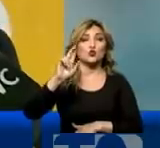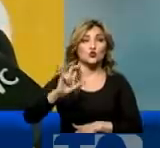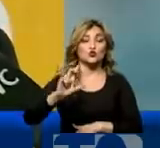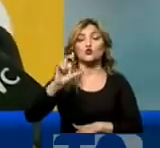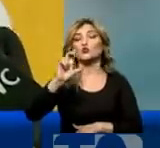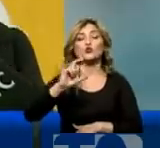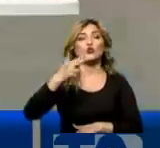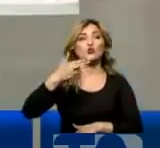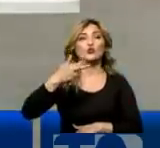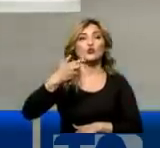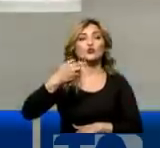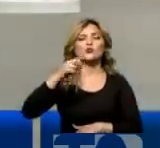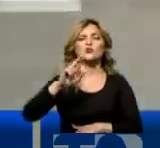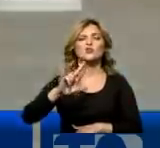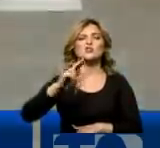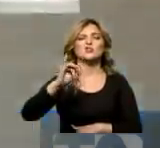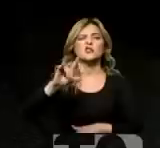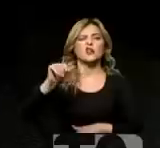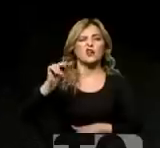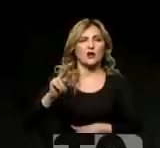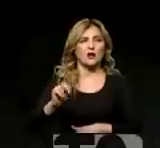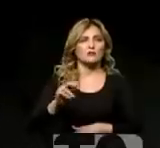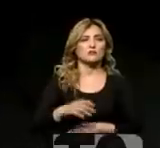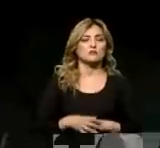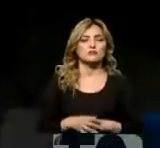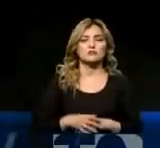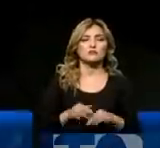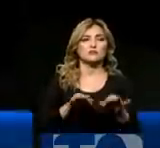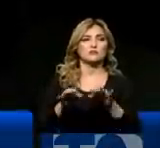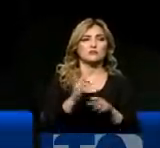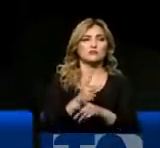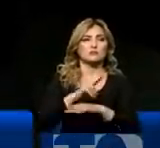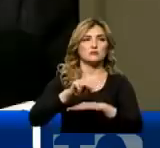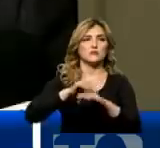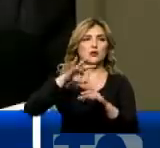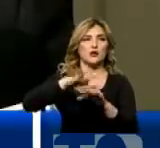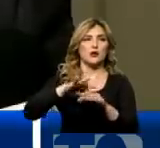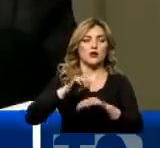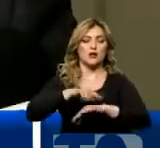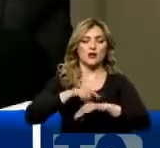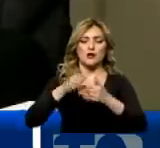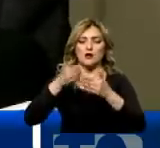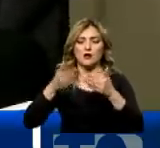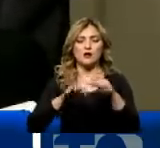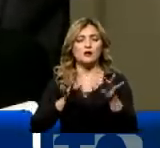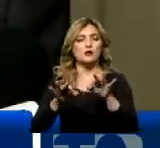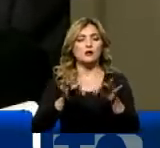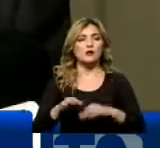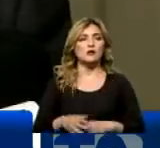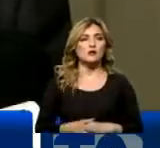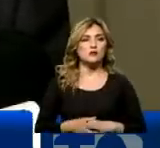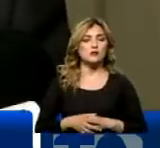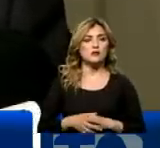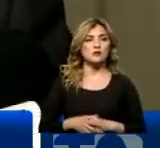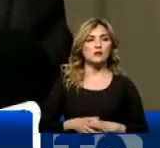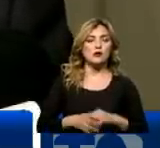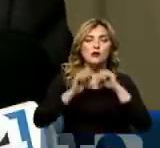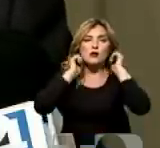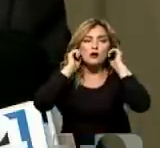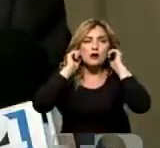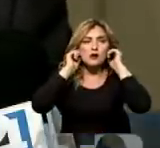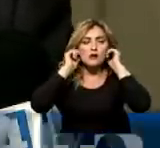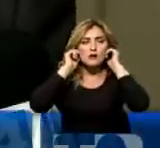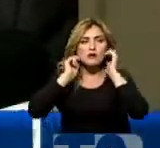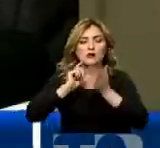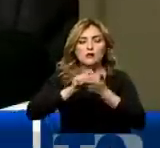Consejo de Participación Ciudadana. Los plazos los explican desde el Consejo Nacional Electoral. De actúa del movimiento que presentó las firmas, se han presentado